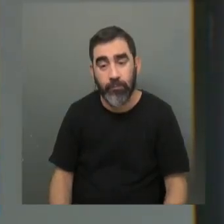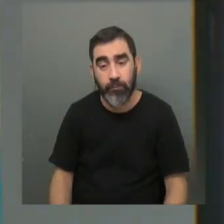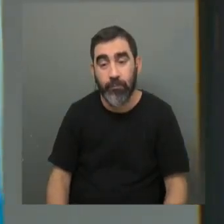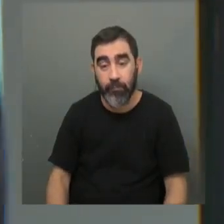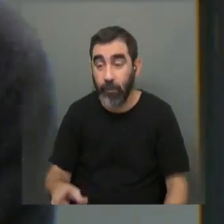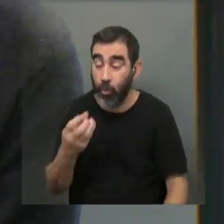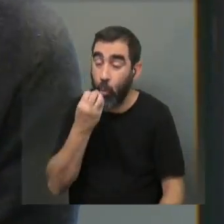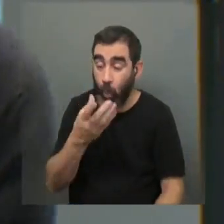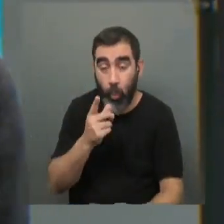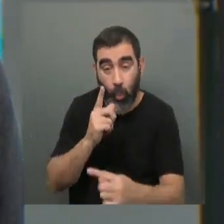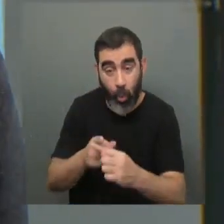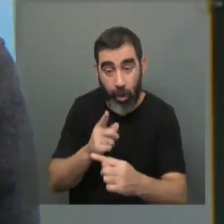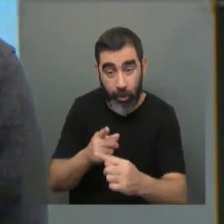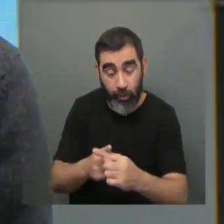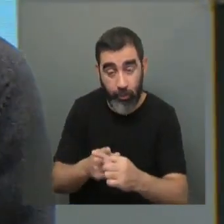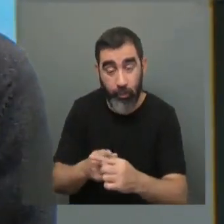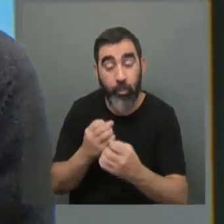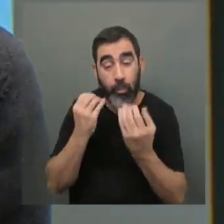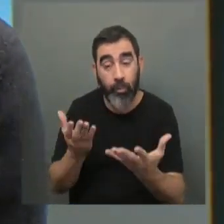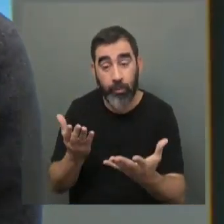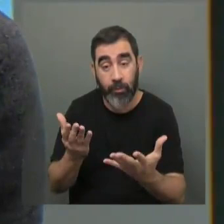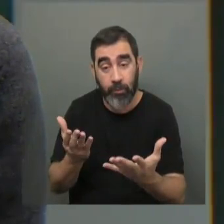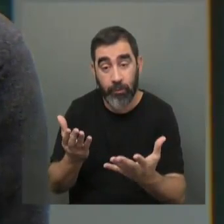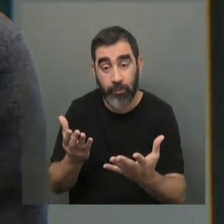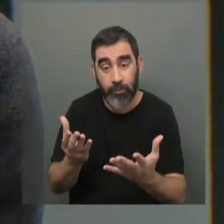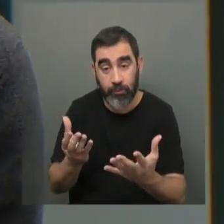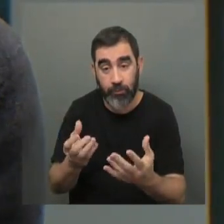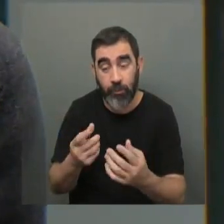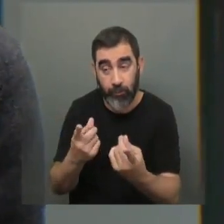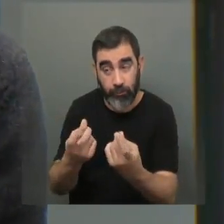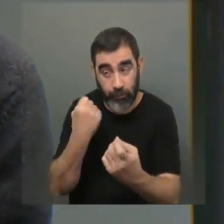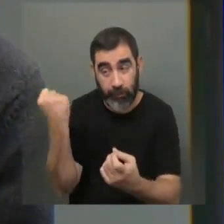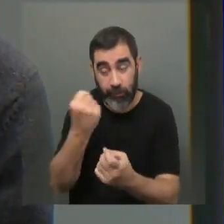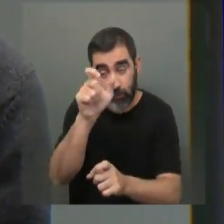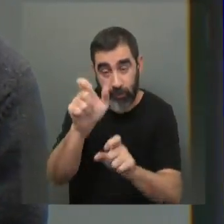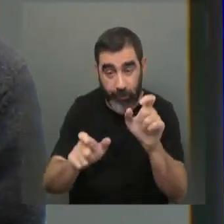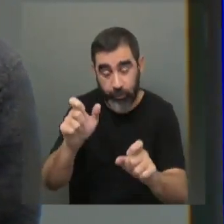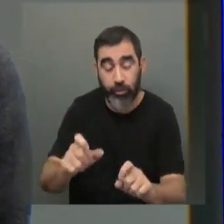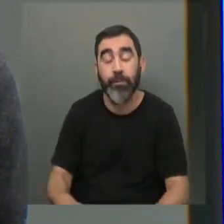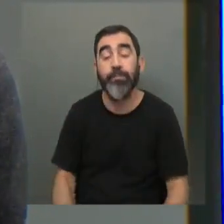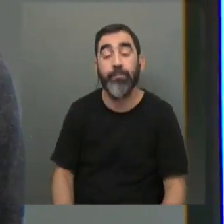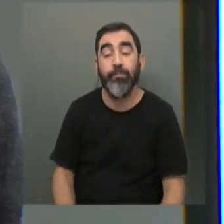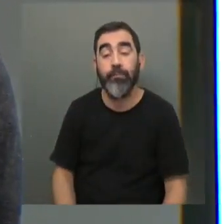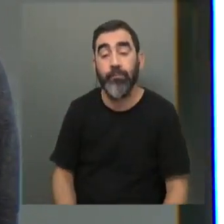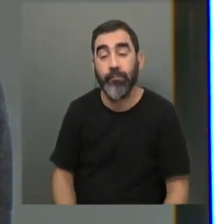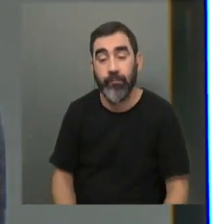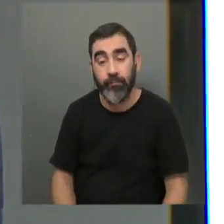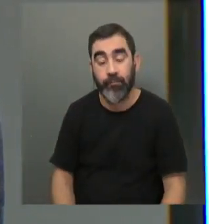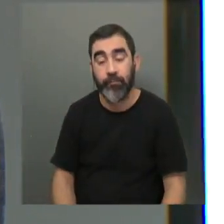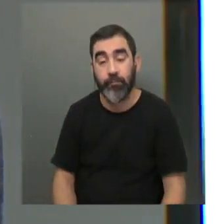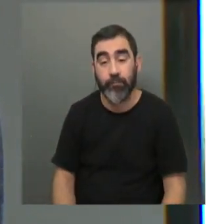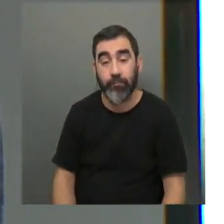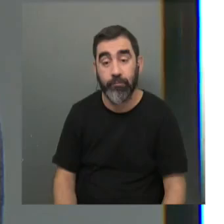muy positivo, porque me parece que es un set de skills que efectivamente son necesarios, que van a ser cada vez más